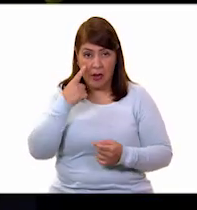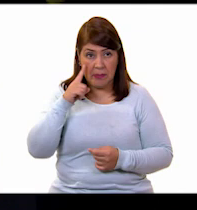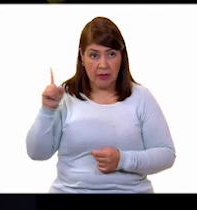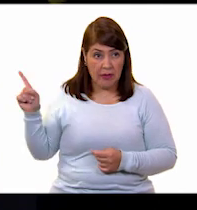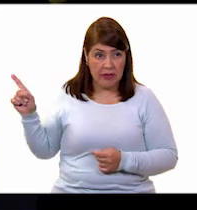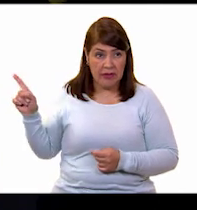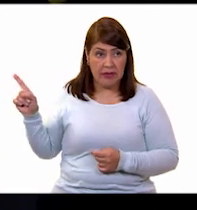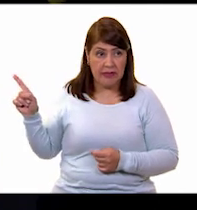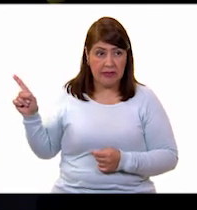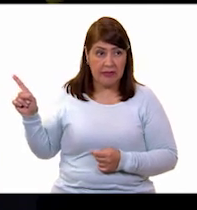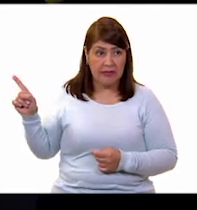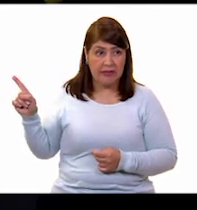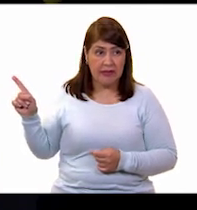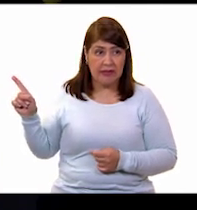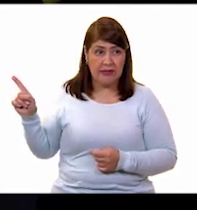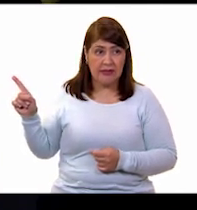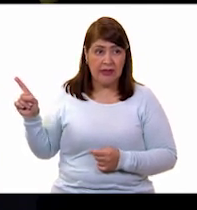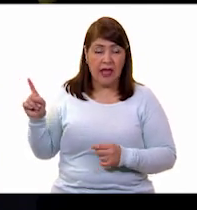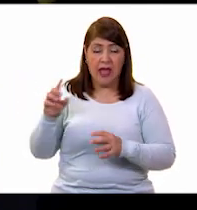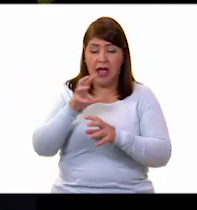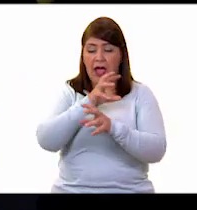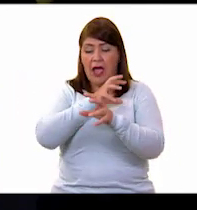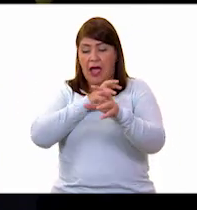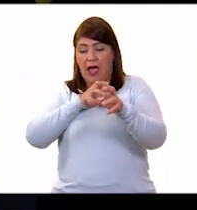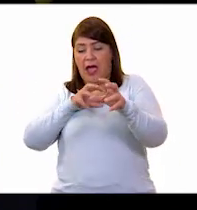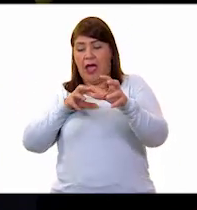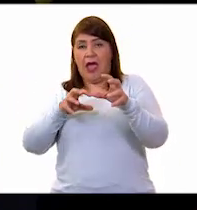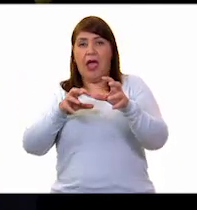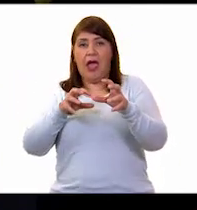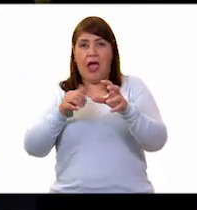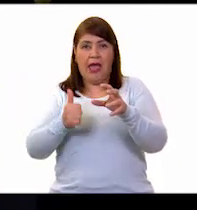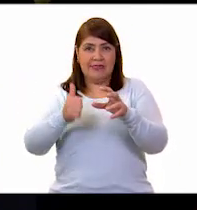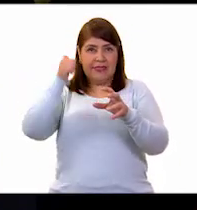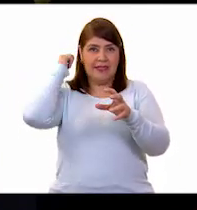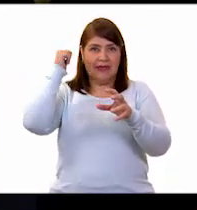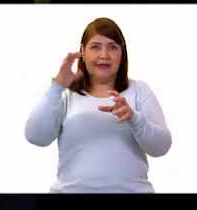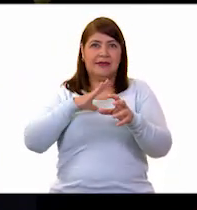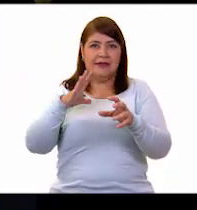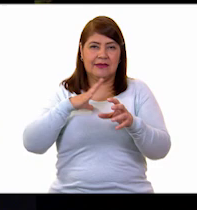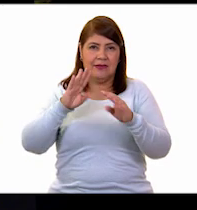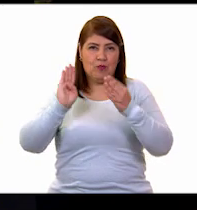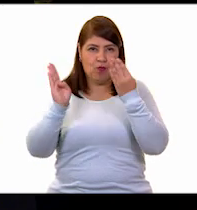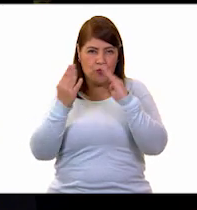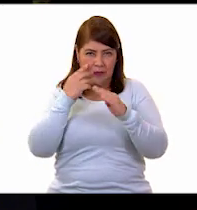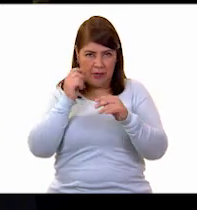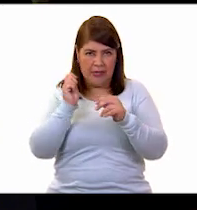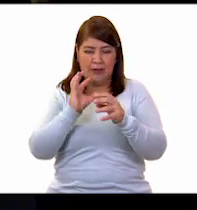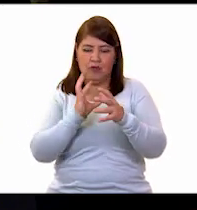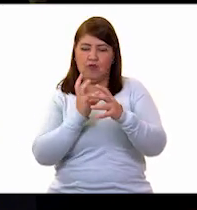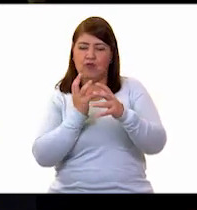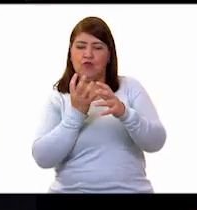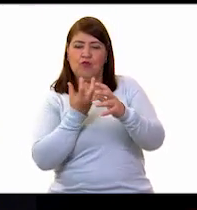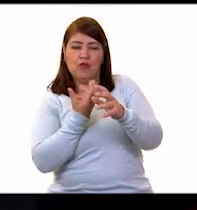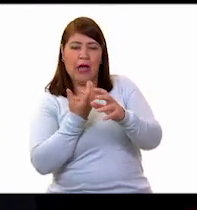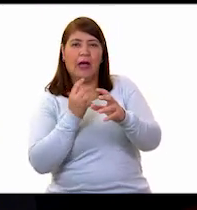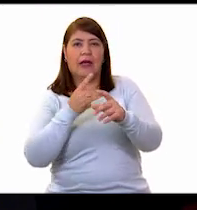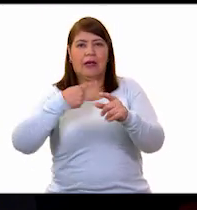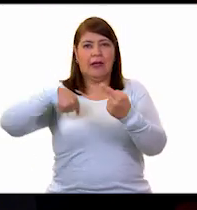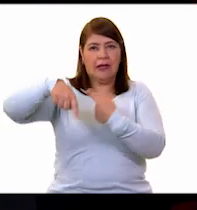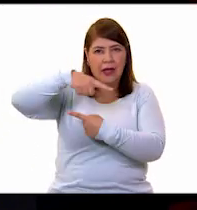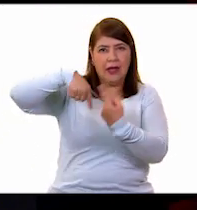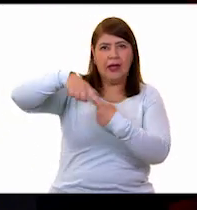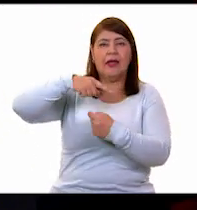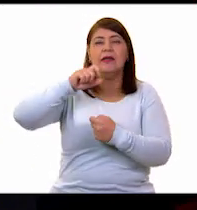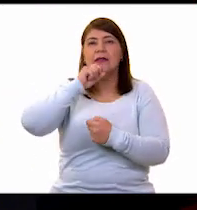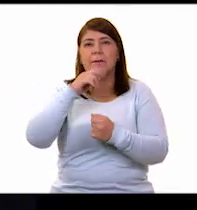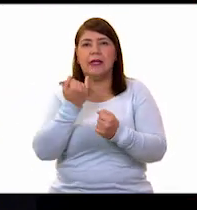aquí llega hasta colocarse detrás de la Tierra por este movimiento de rotación y traslación. Muy bien, en este momento,